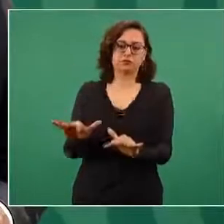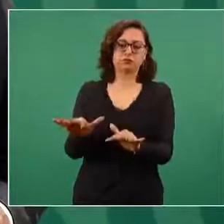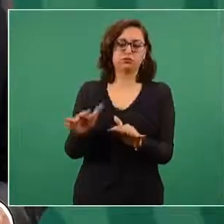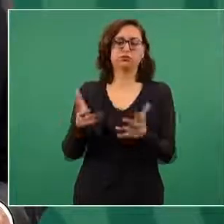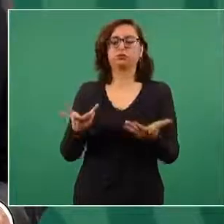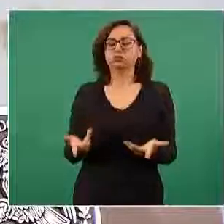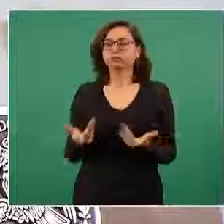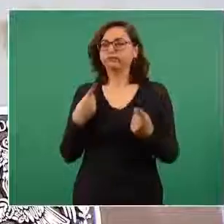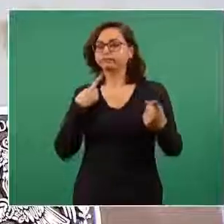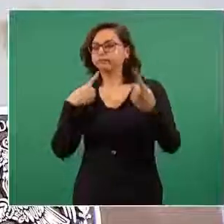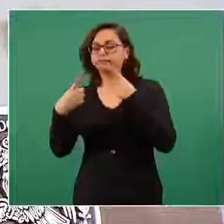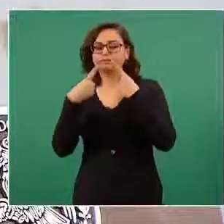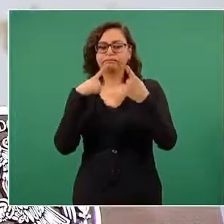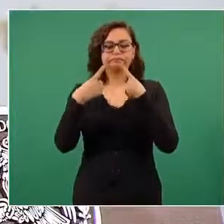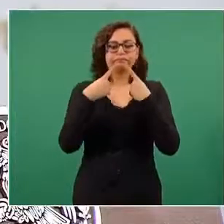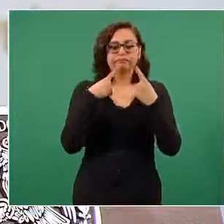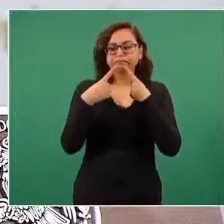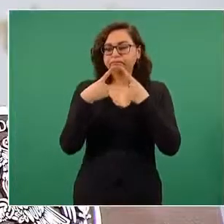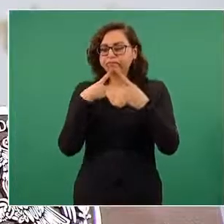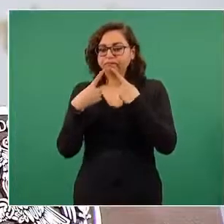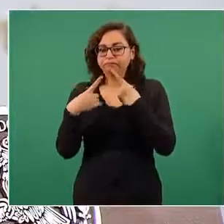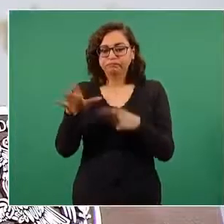de los maestros